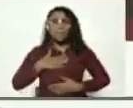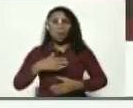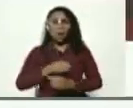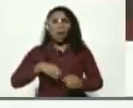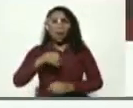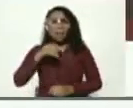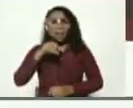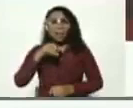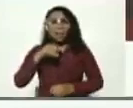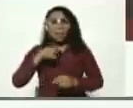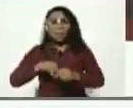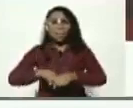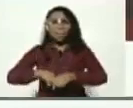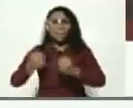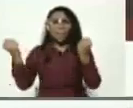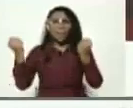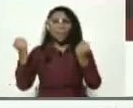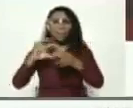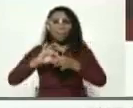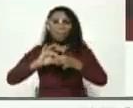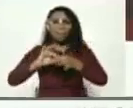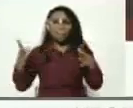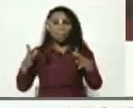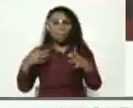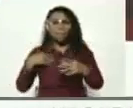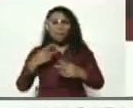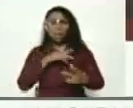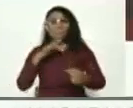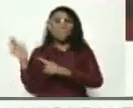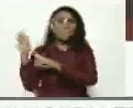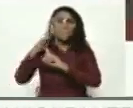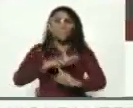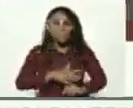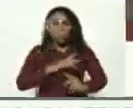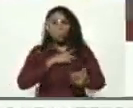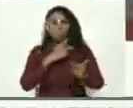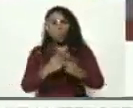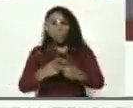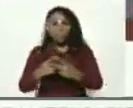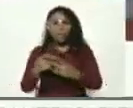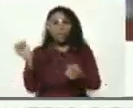rotas las cadenas que nos oprimen por voluntad del yugo español.